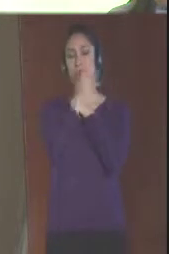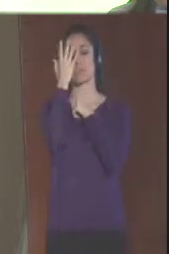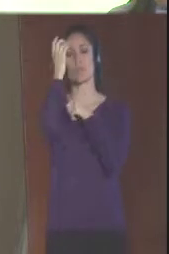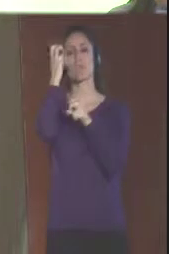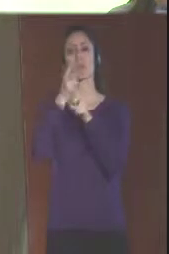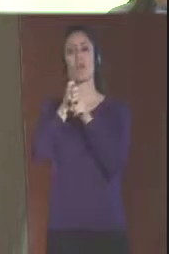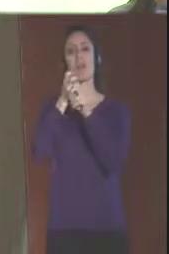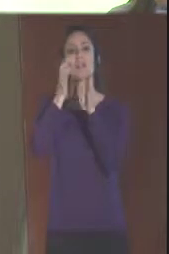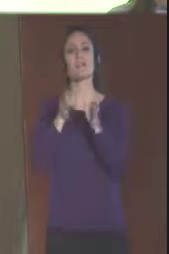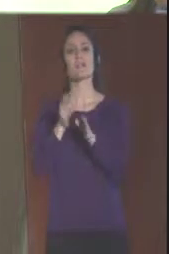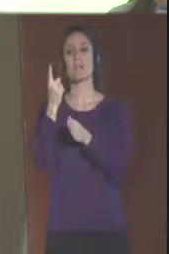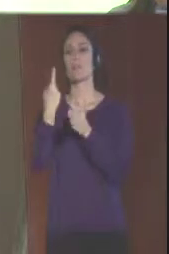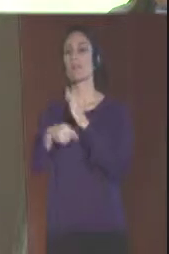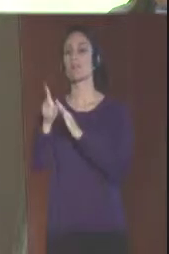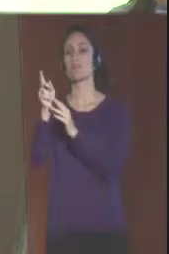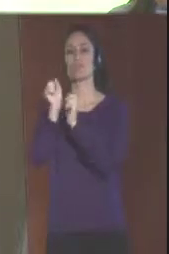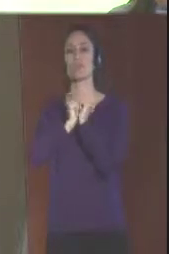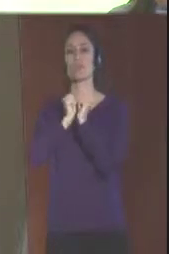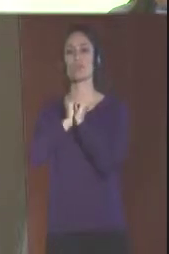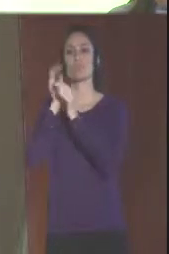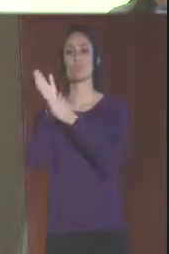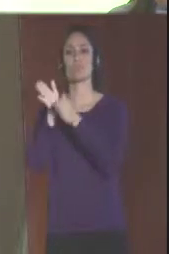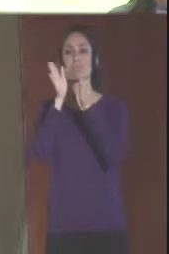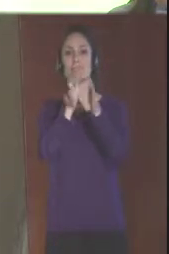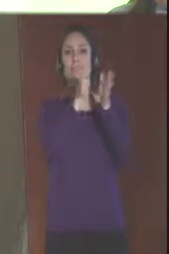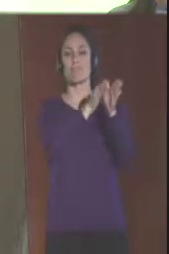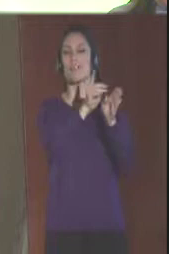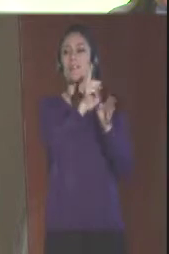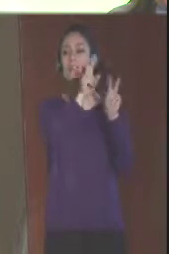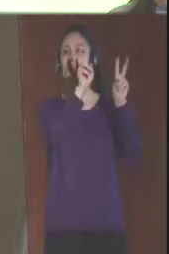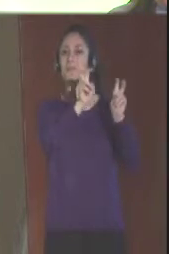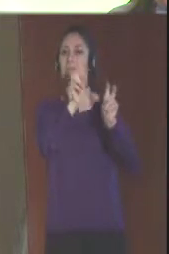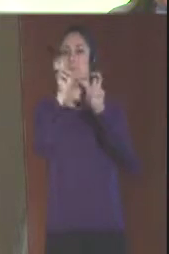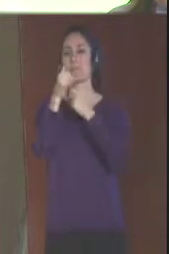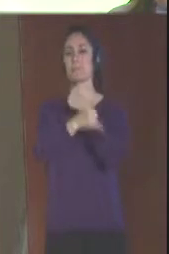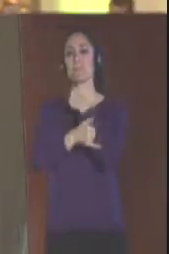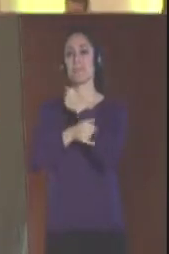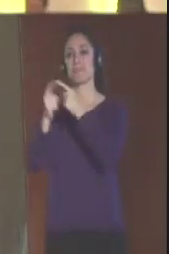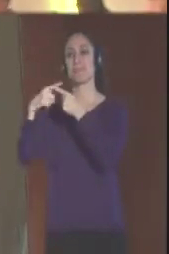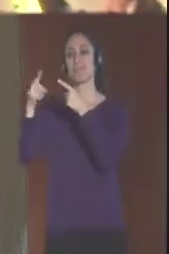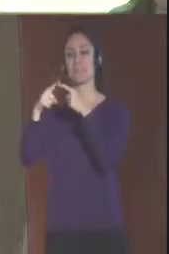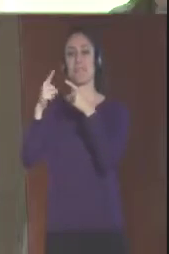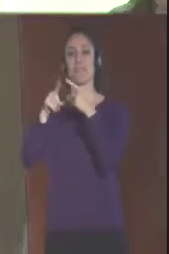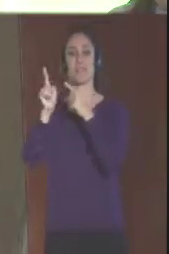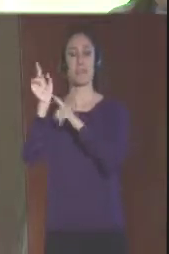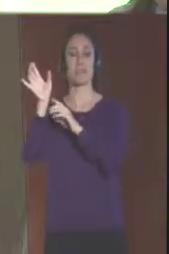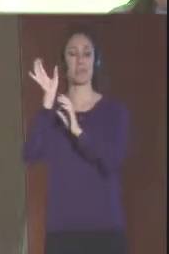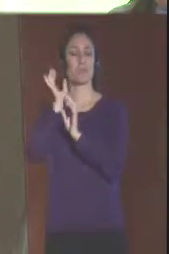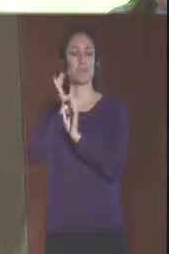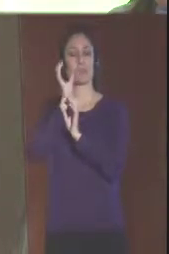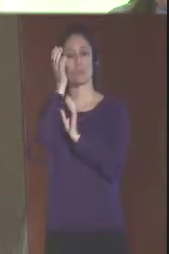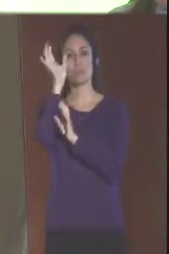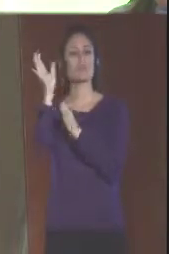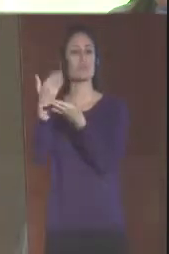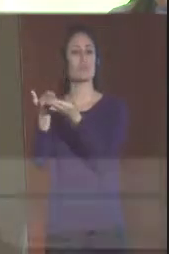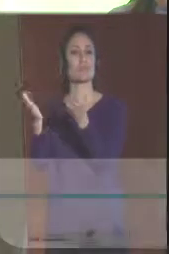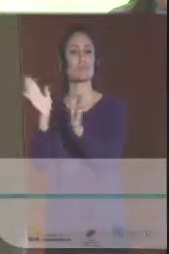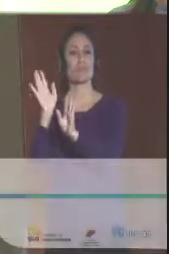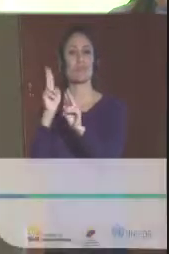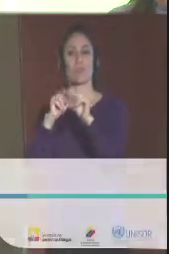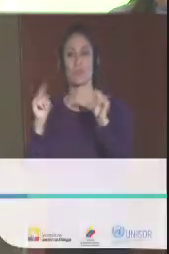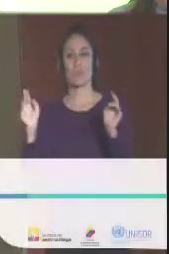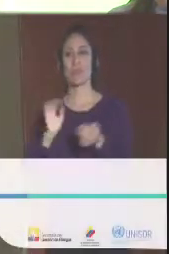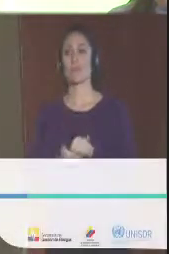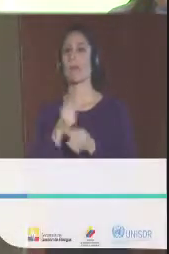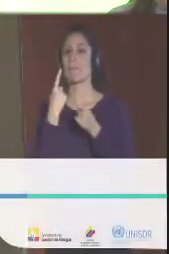es decir, cada territorio va a tener consideraciones y connotaciones distintas cuando se gestiona un riesgo. Pero me parece que